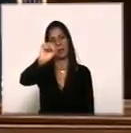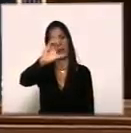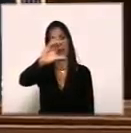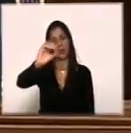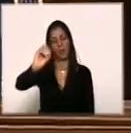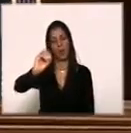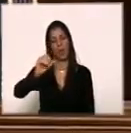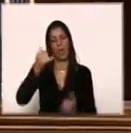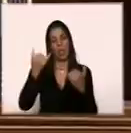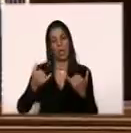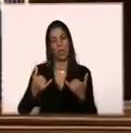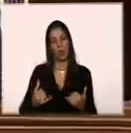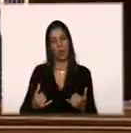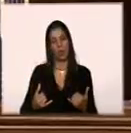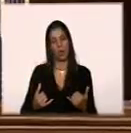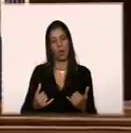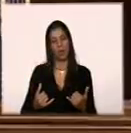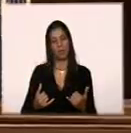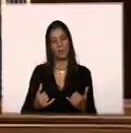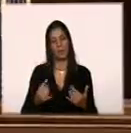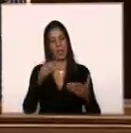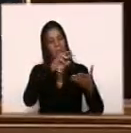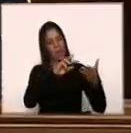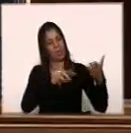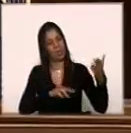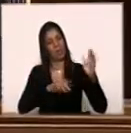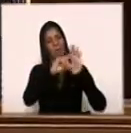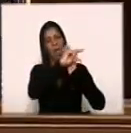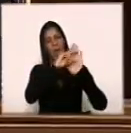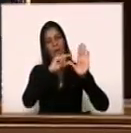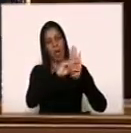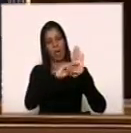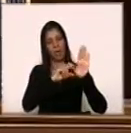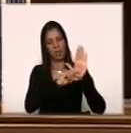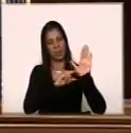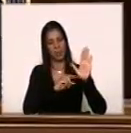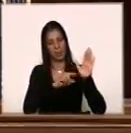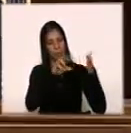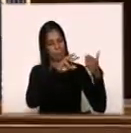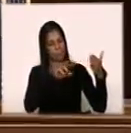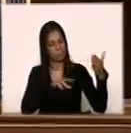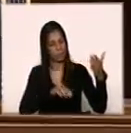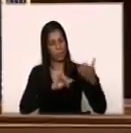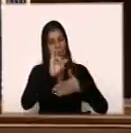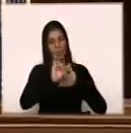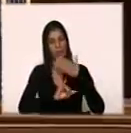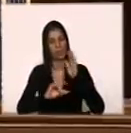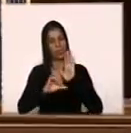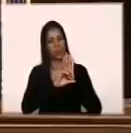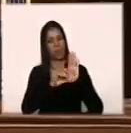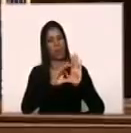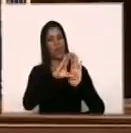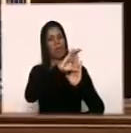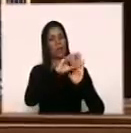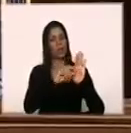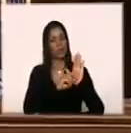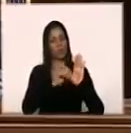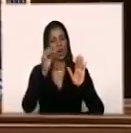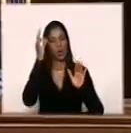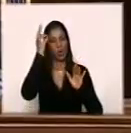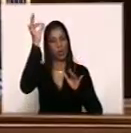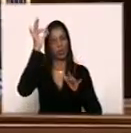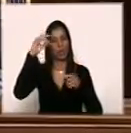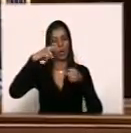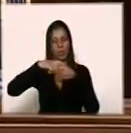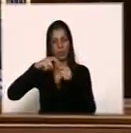Ahora, como corresponde, vamos a dar lectura artículo por artículo a este proyecto de ley constitucional de los consejos